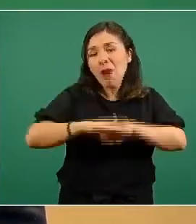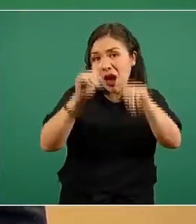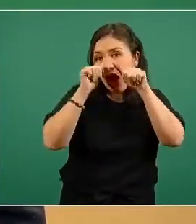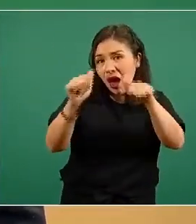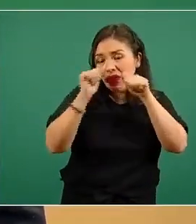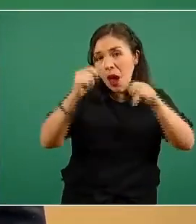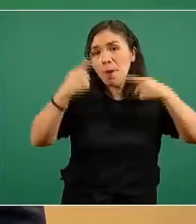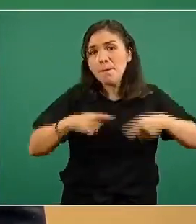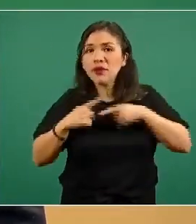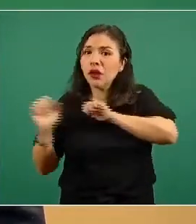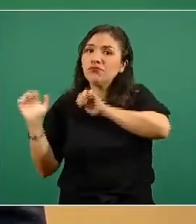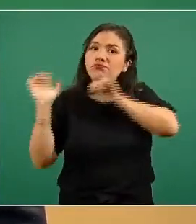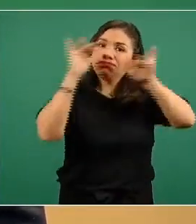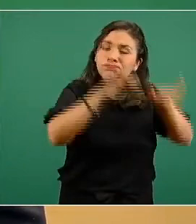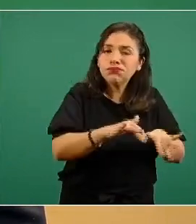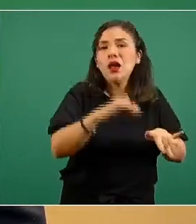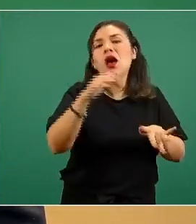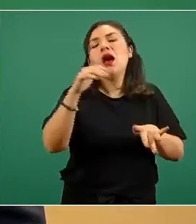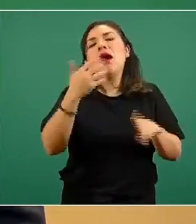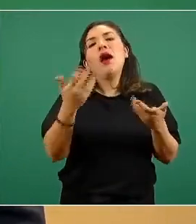disponibilidad